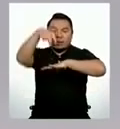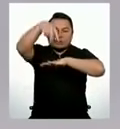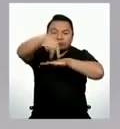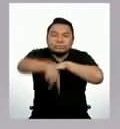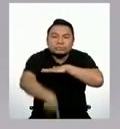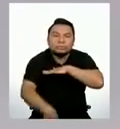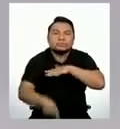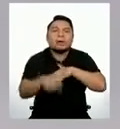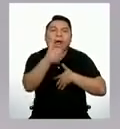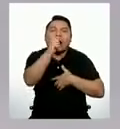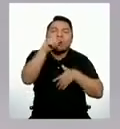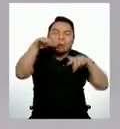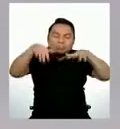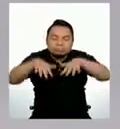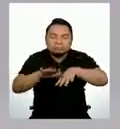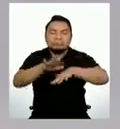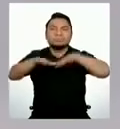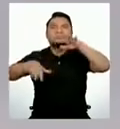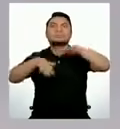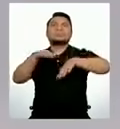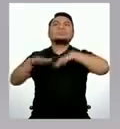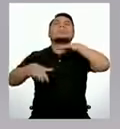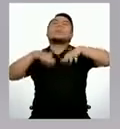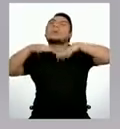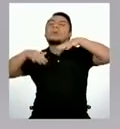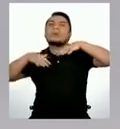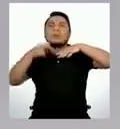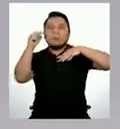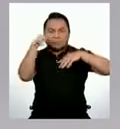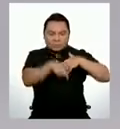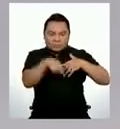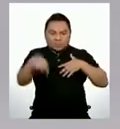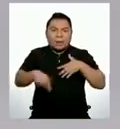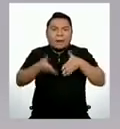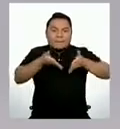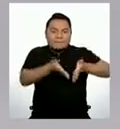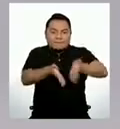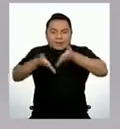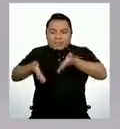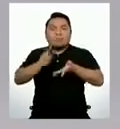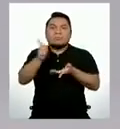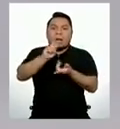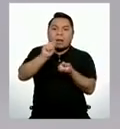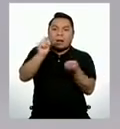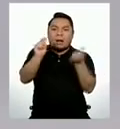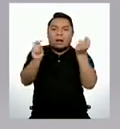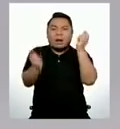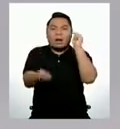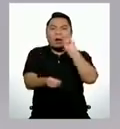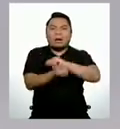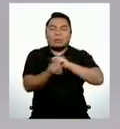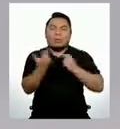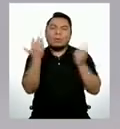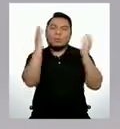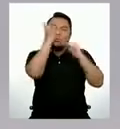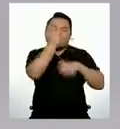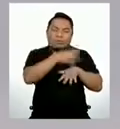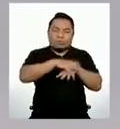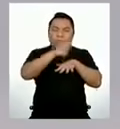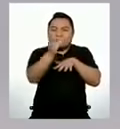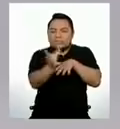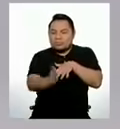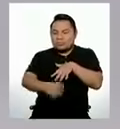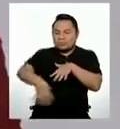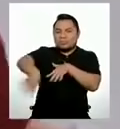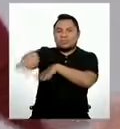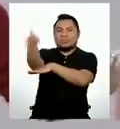luego de hacer un rato en el agua, se dio cuenta que ya no tenía piernas, sino una brillante y colorida y